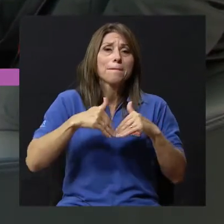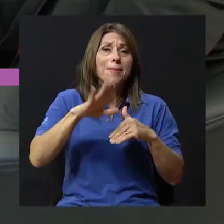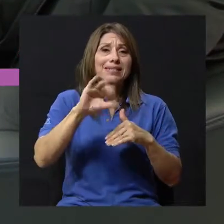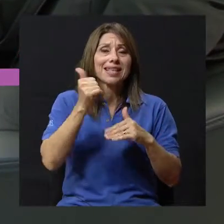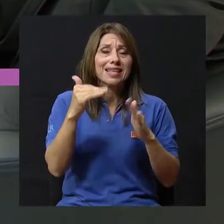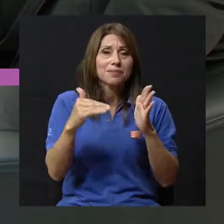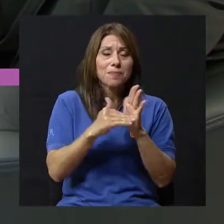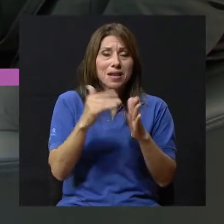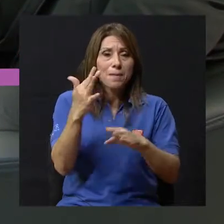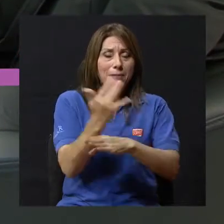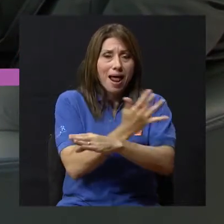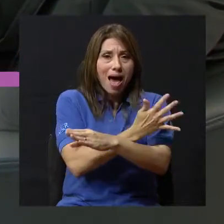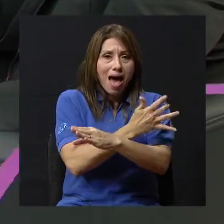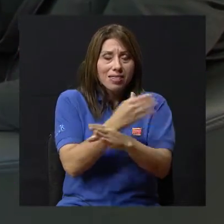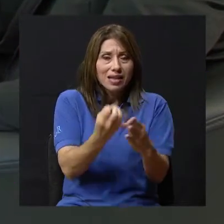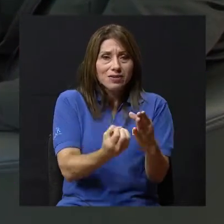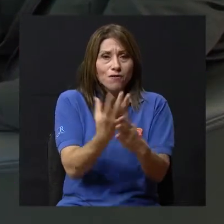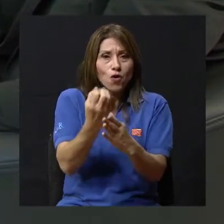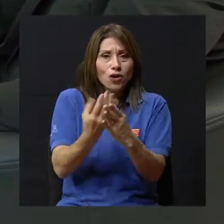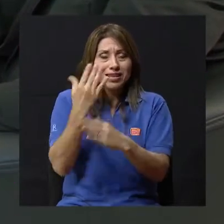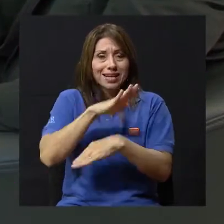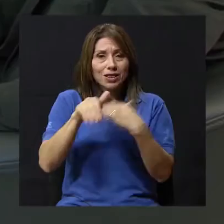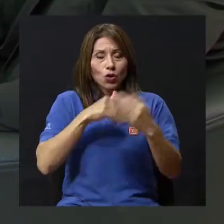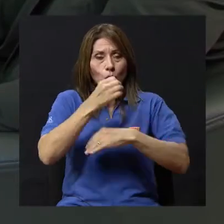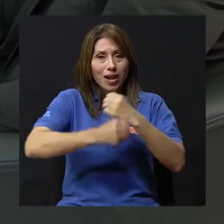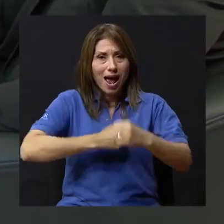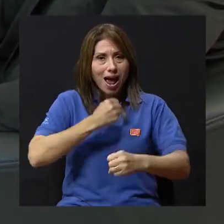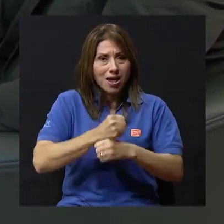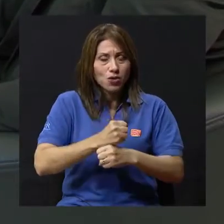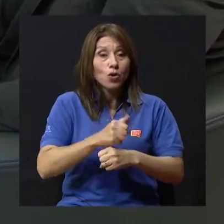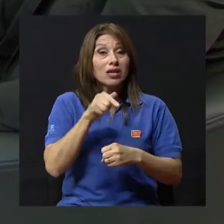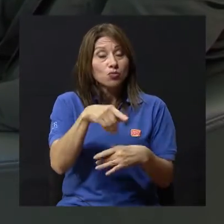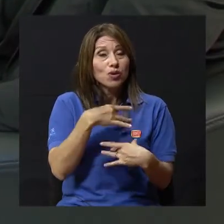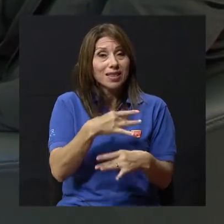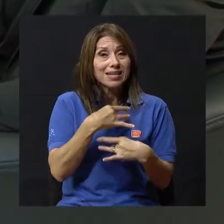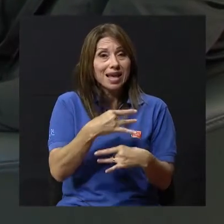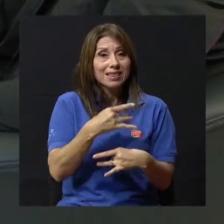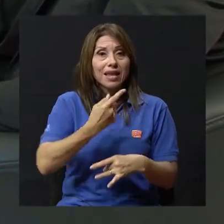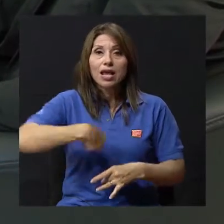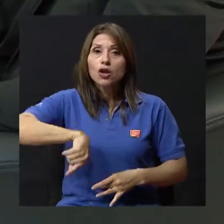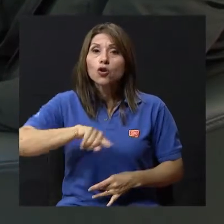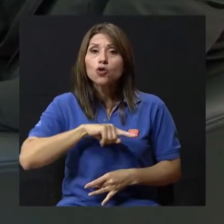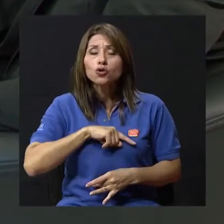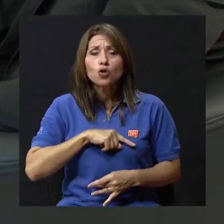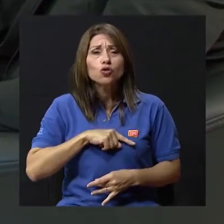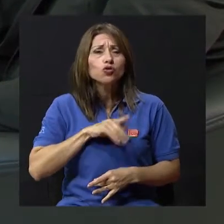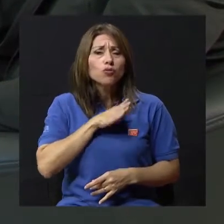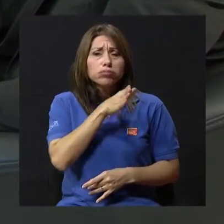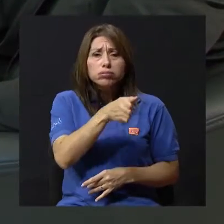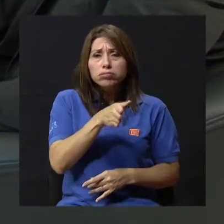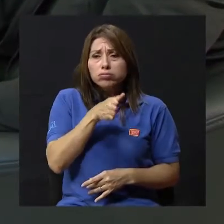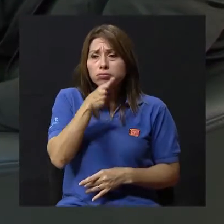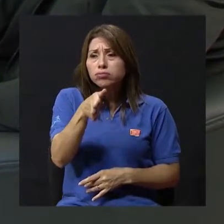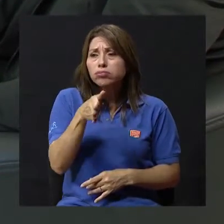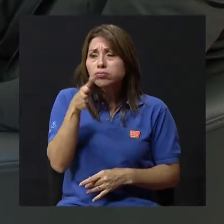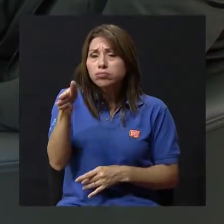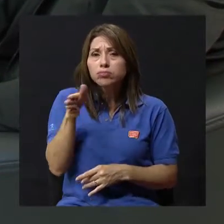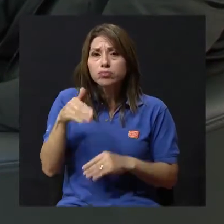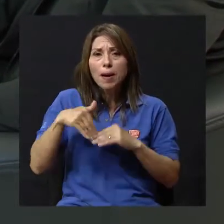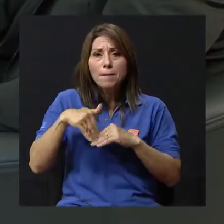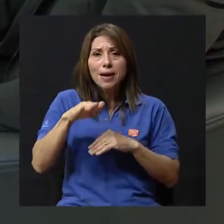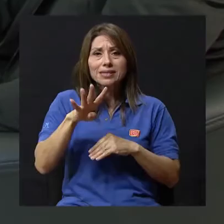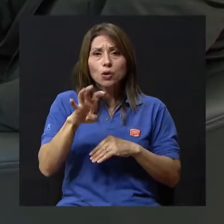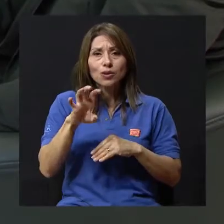otro factor. Otro de los estudios que hemos hecho, muy interesante, es nosotros fuimos a muchas casas de nuestro país, a más de 400 casas de nuestro